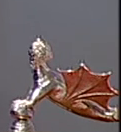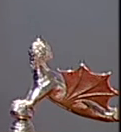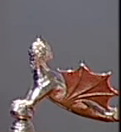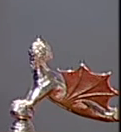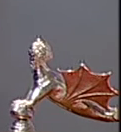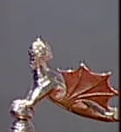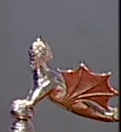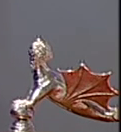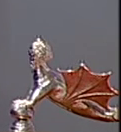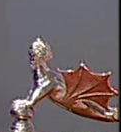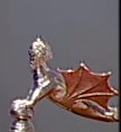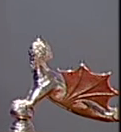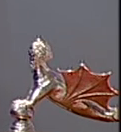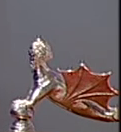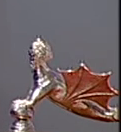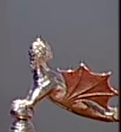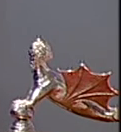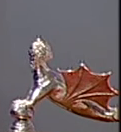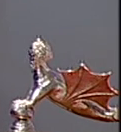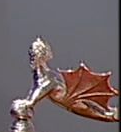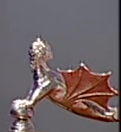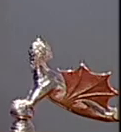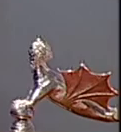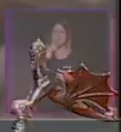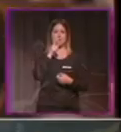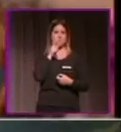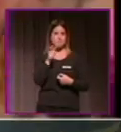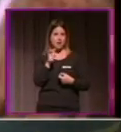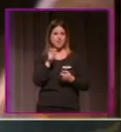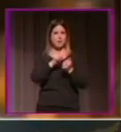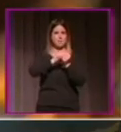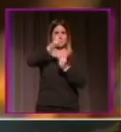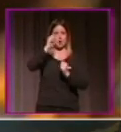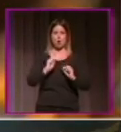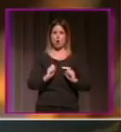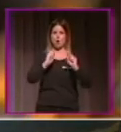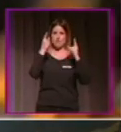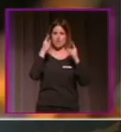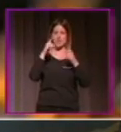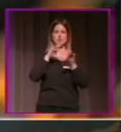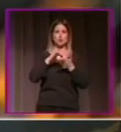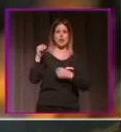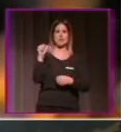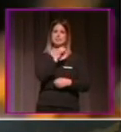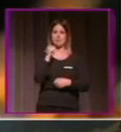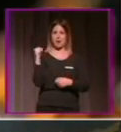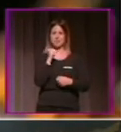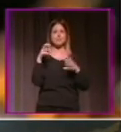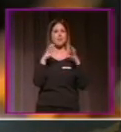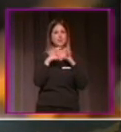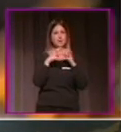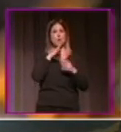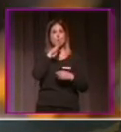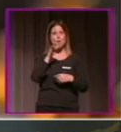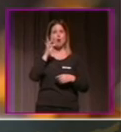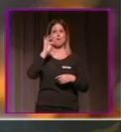personas en unas condiciones como las que ha hecho bueno ¿cómo valoráis esto y qué pensáis? Yo creo que Granada está en